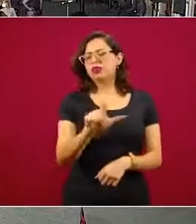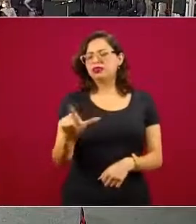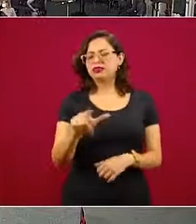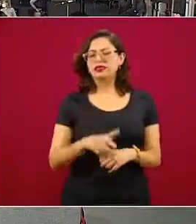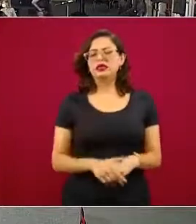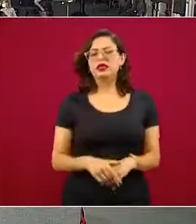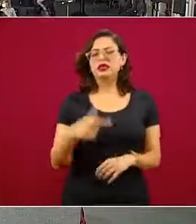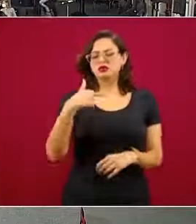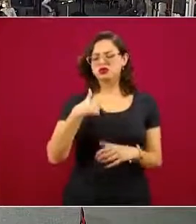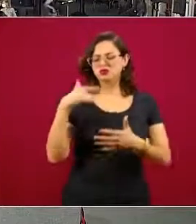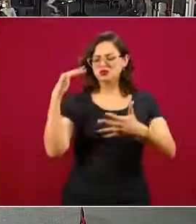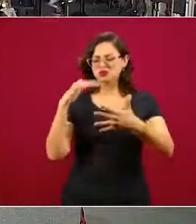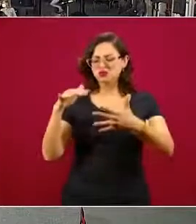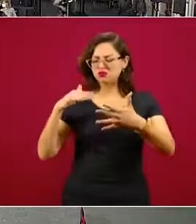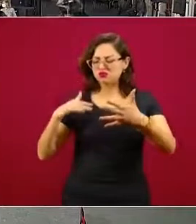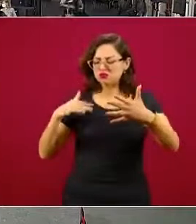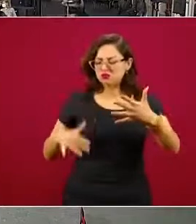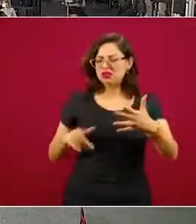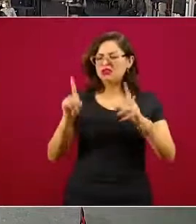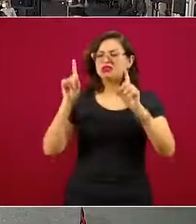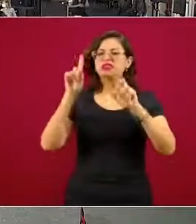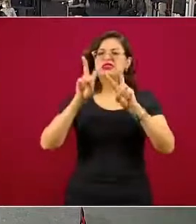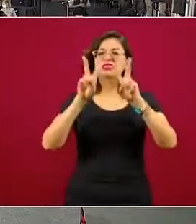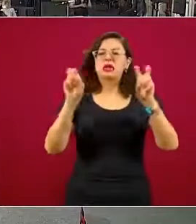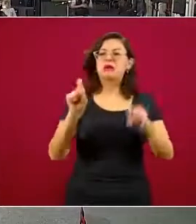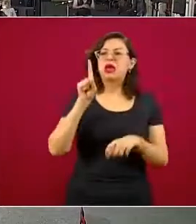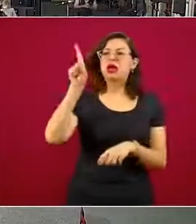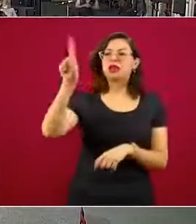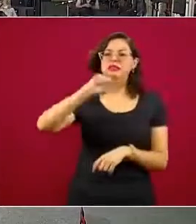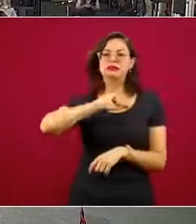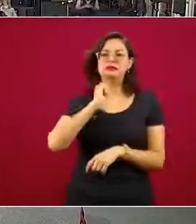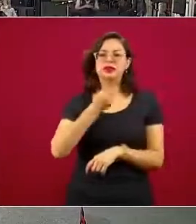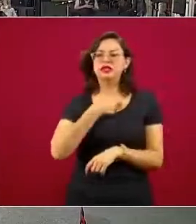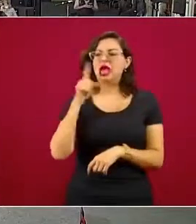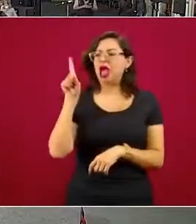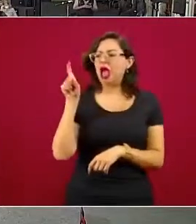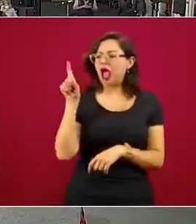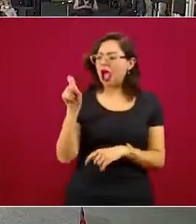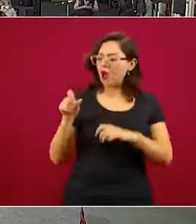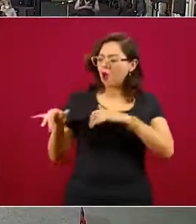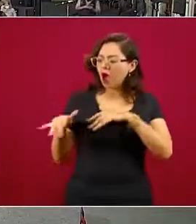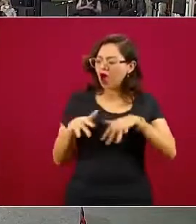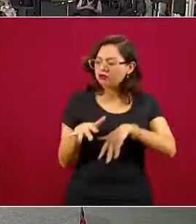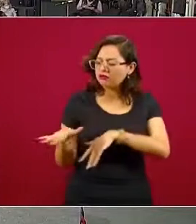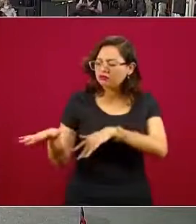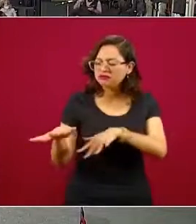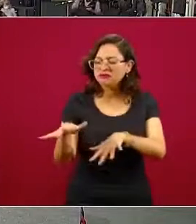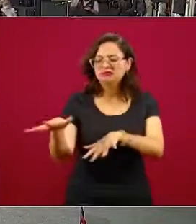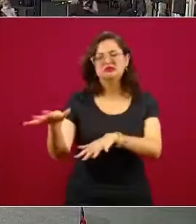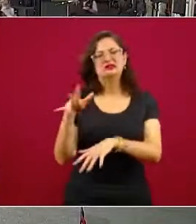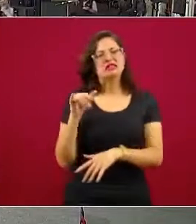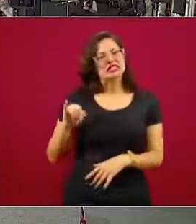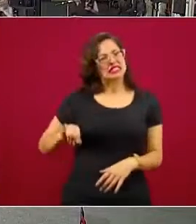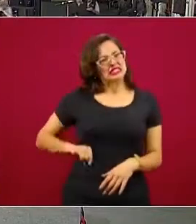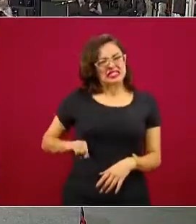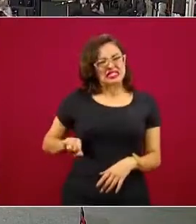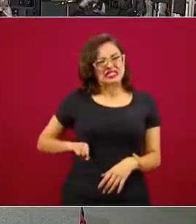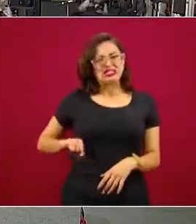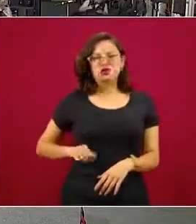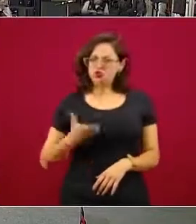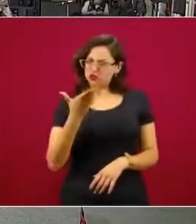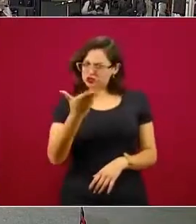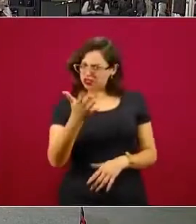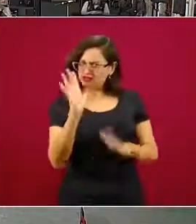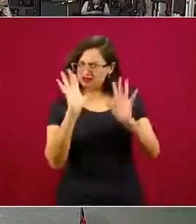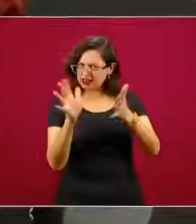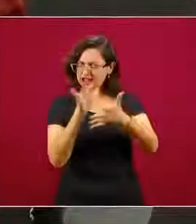en Juriquilla. No sé si ya tuvo oportunidad de revisarlo, pero es muy interesante porque la investigación ahí